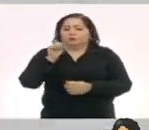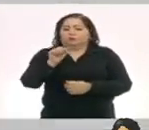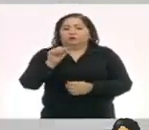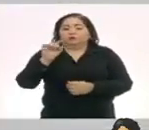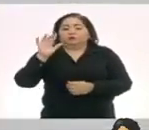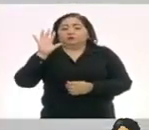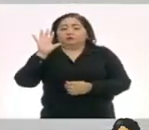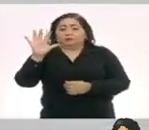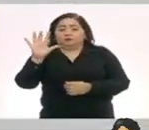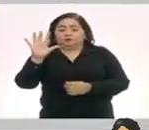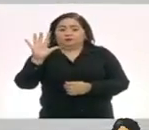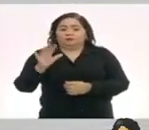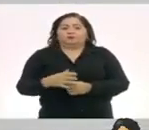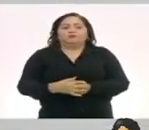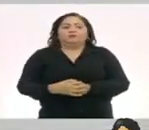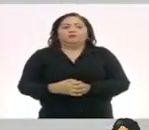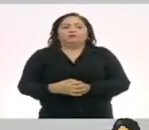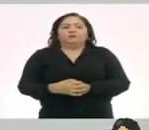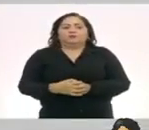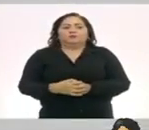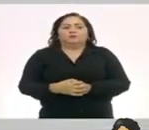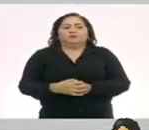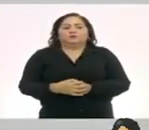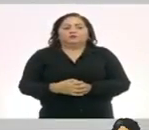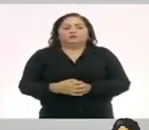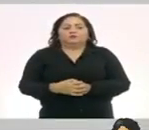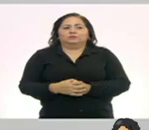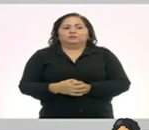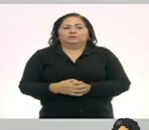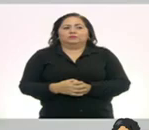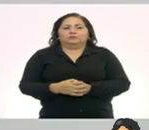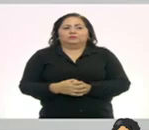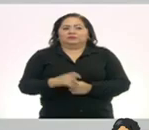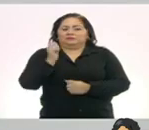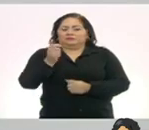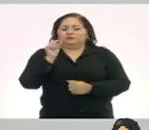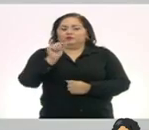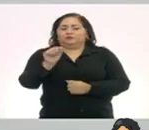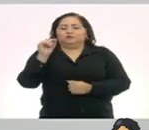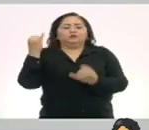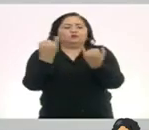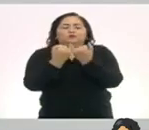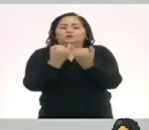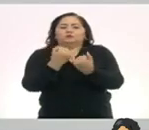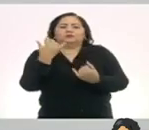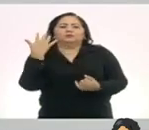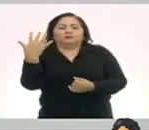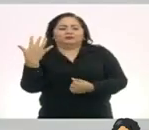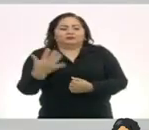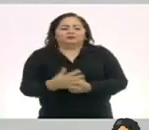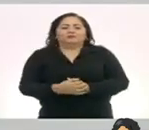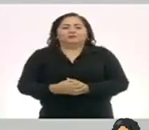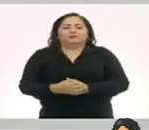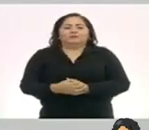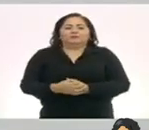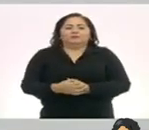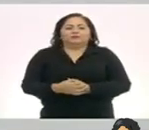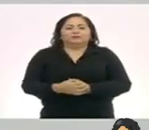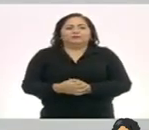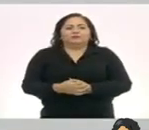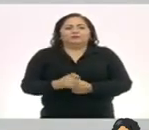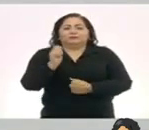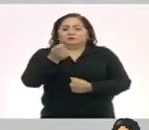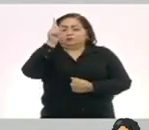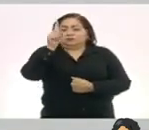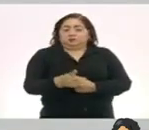5.5. Exactamente. Un entero es igual a 0.5. Perdón, dije un entero y es un medio. Un